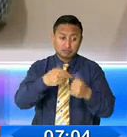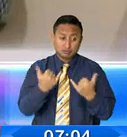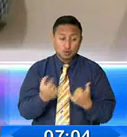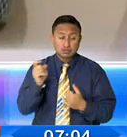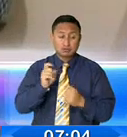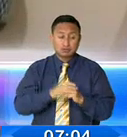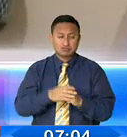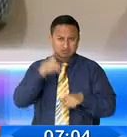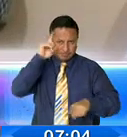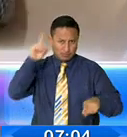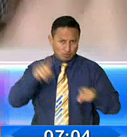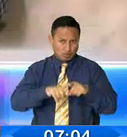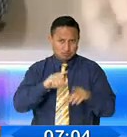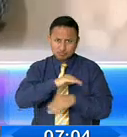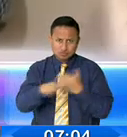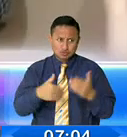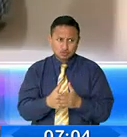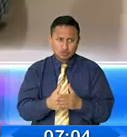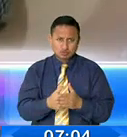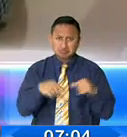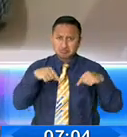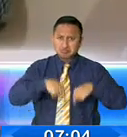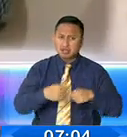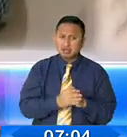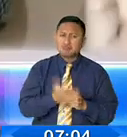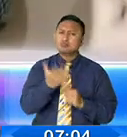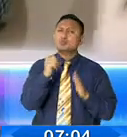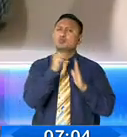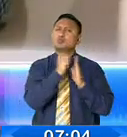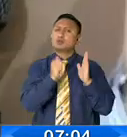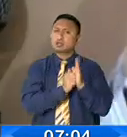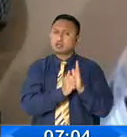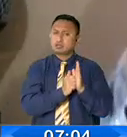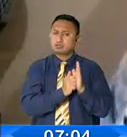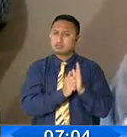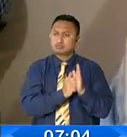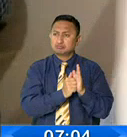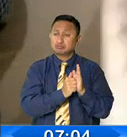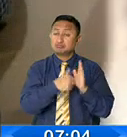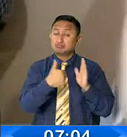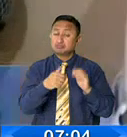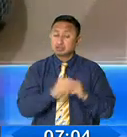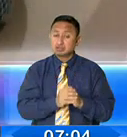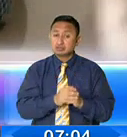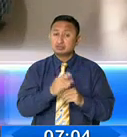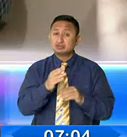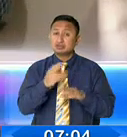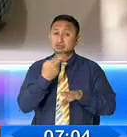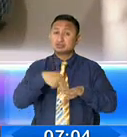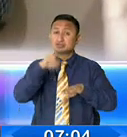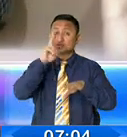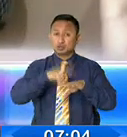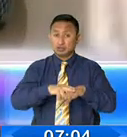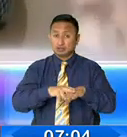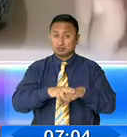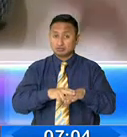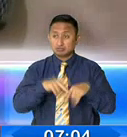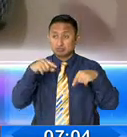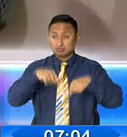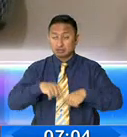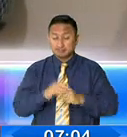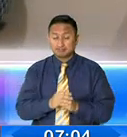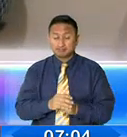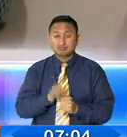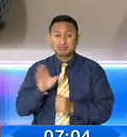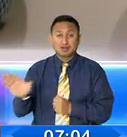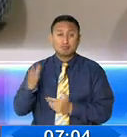entre todos, armar una agenda legislativa nacional, recogiendo las